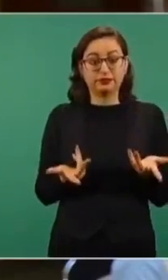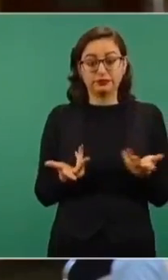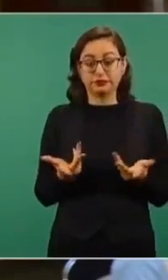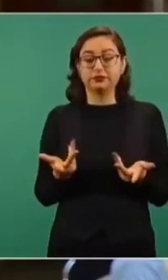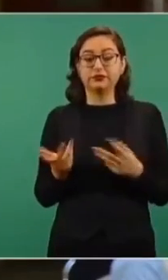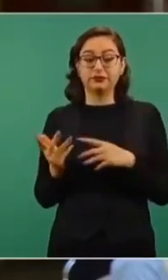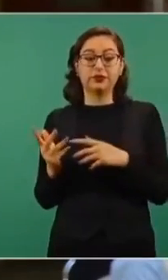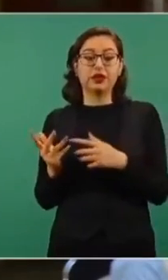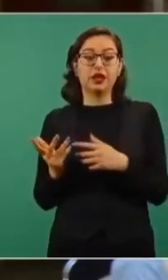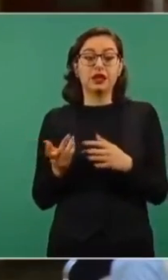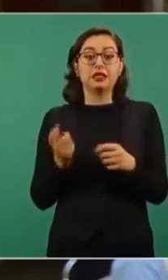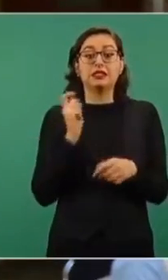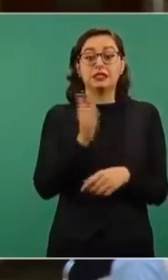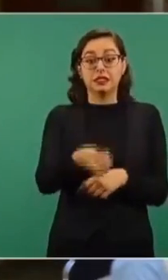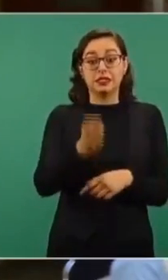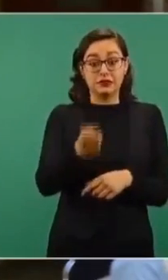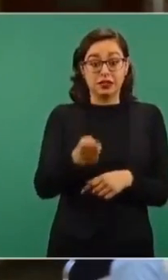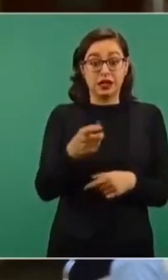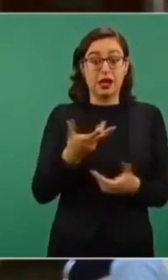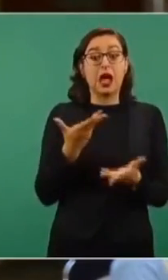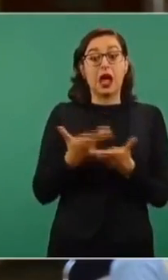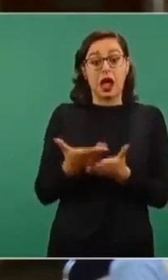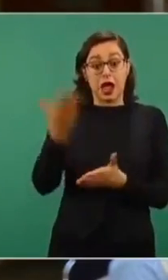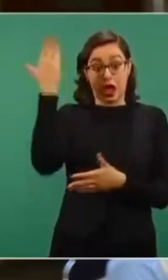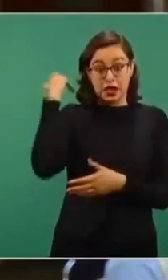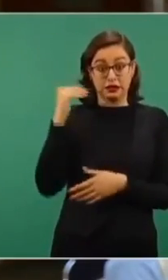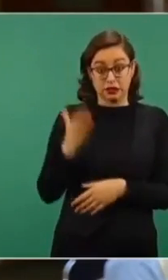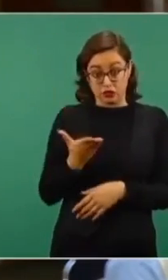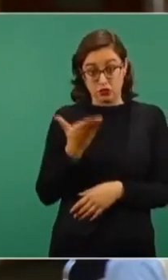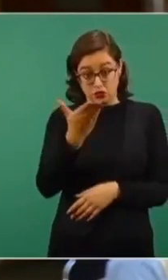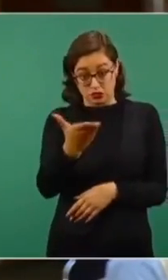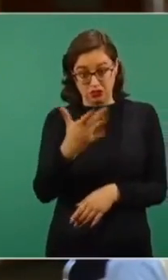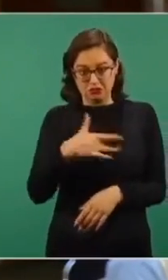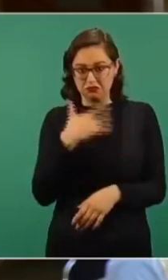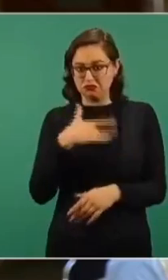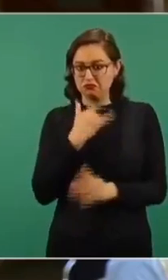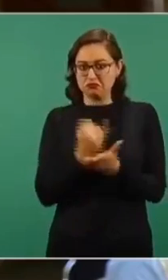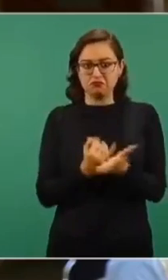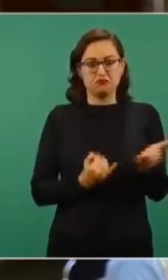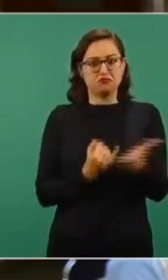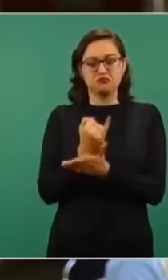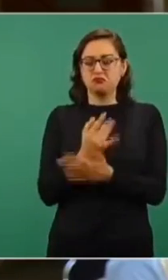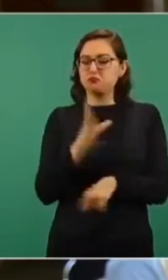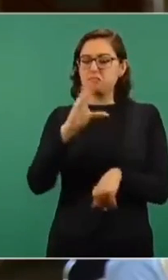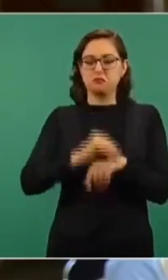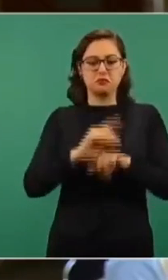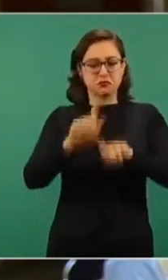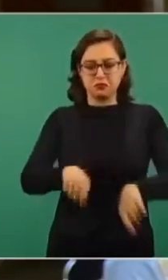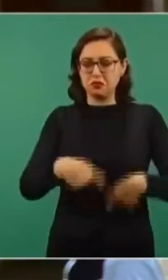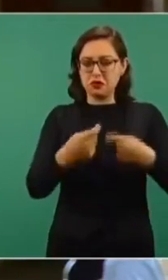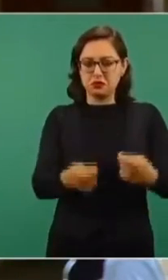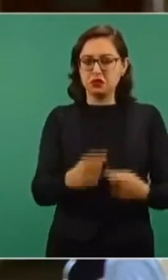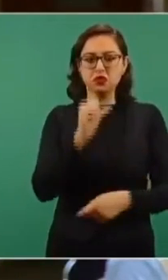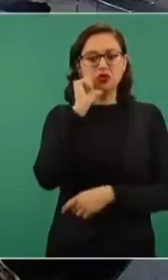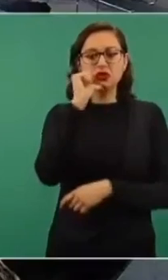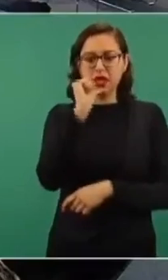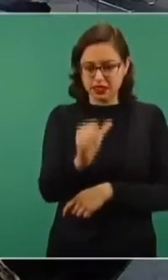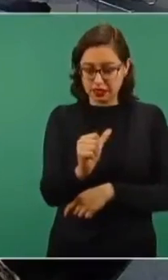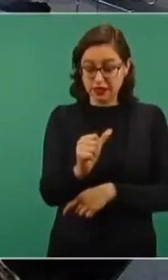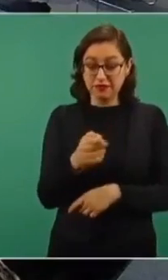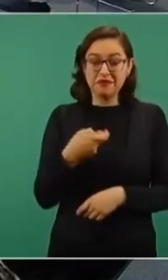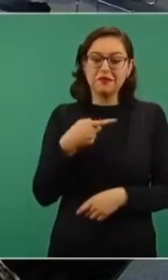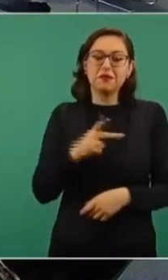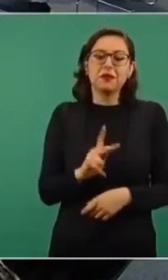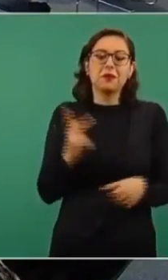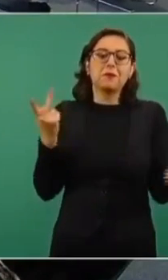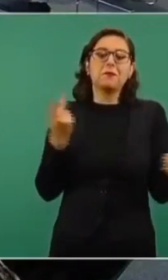esta iniciativa que usted tomó de impedir que se dieran más concesiones, pues no está deteniendo que